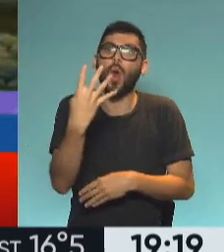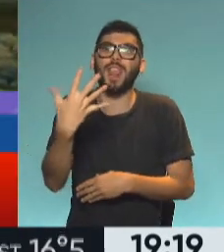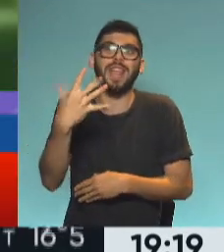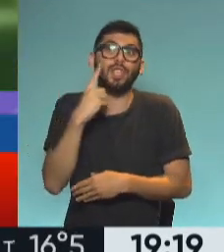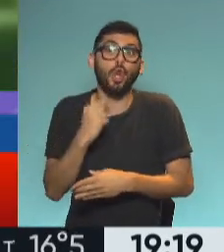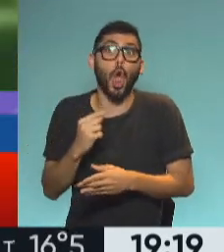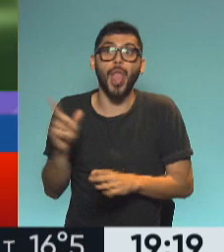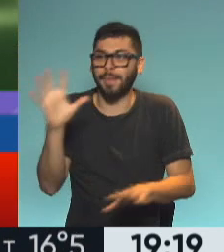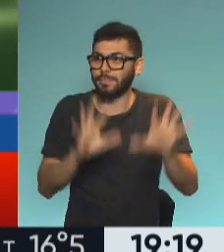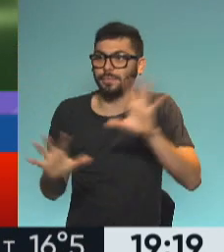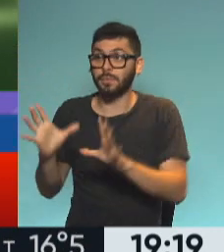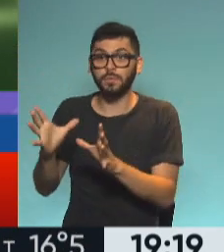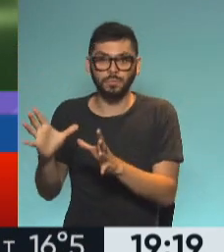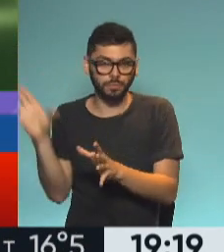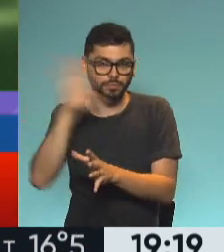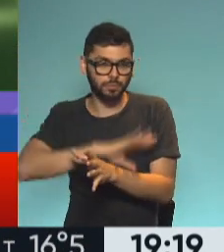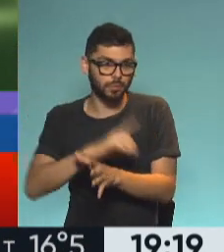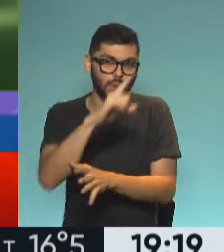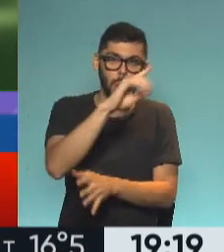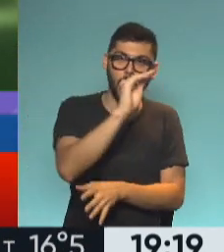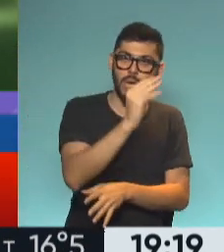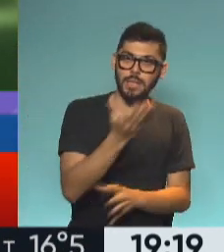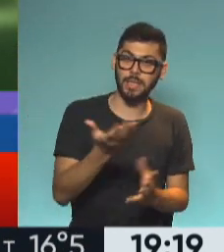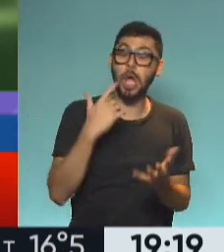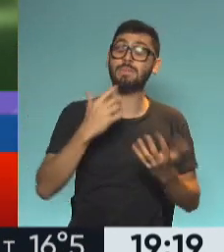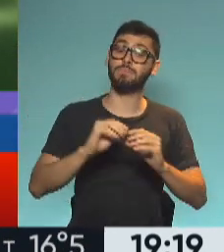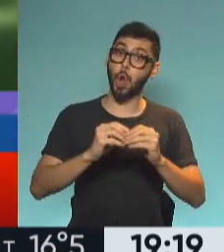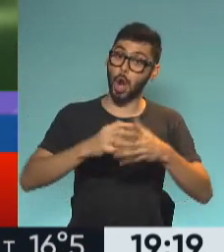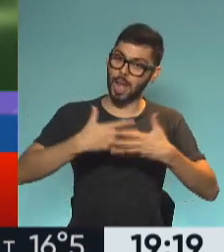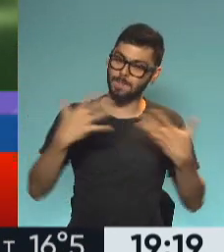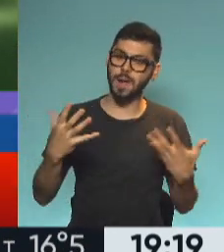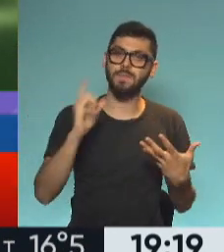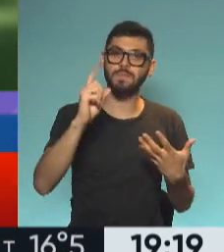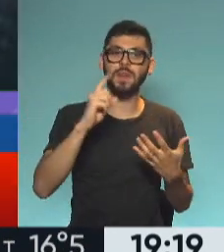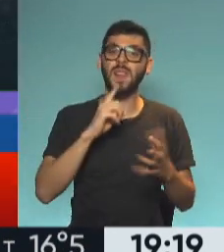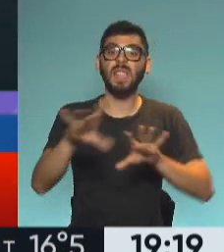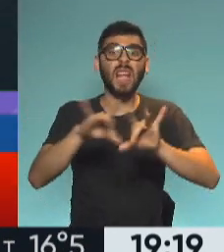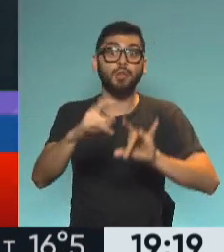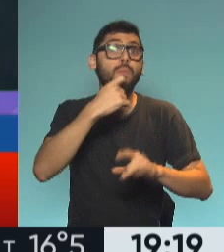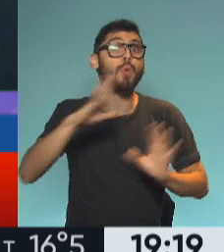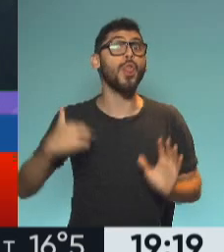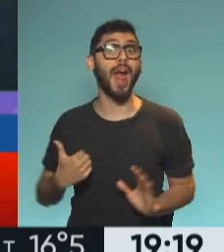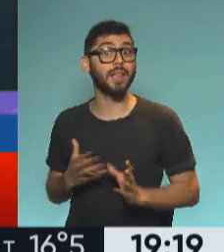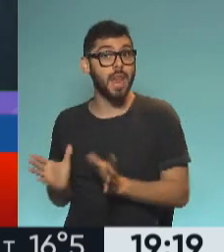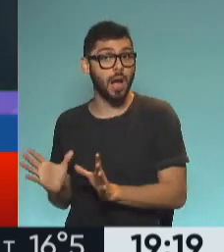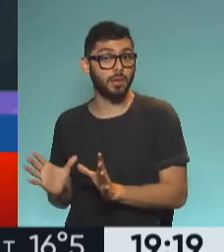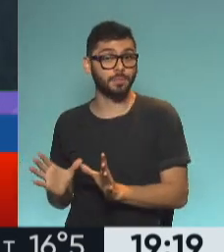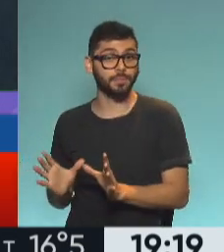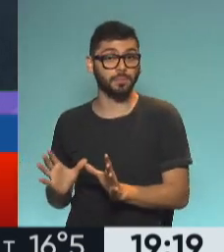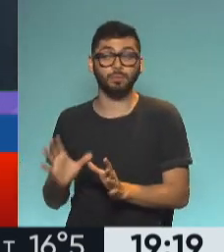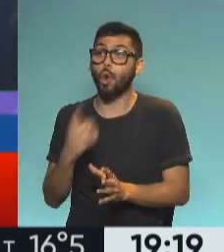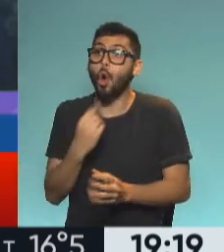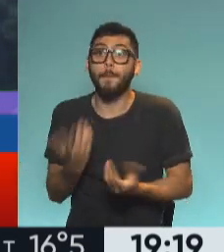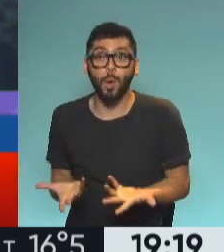Claro. Entonces, tenemos un problema grande. ¿Cómo va a ser la selección, por ejemplo, Argentina? Primer tema,